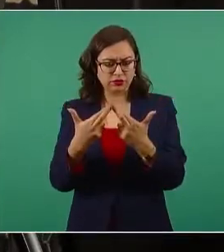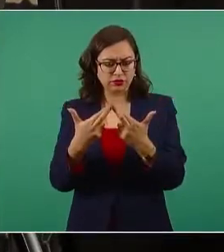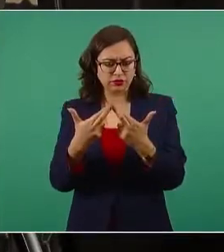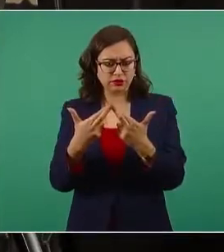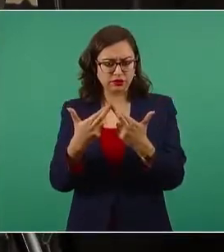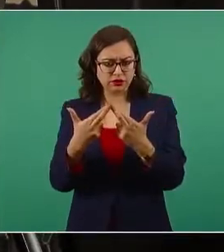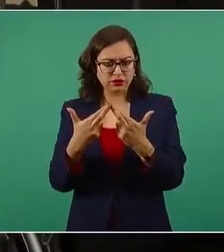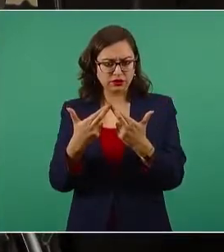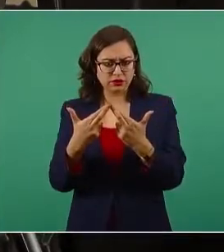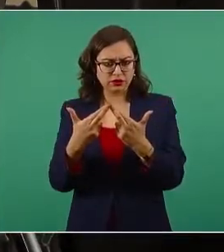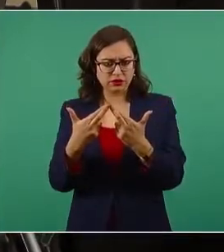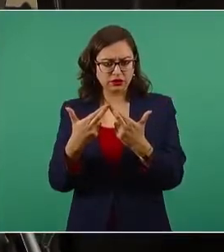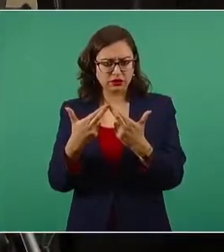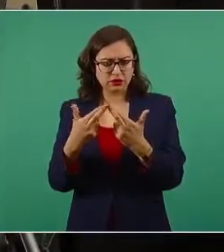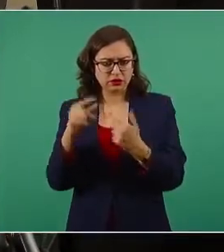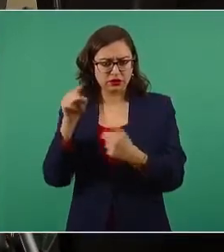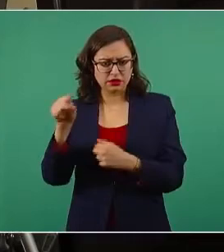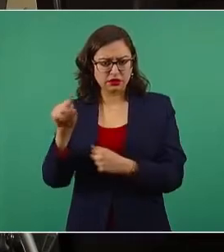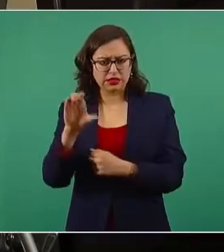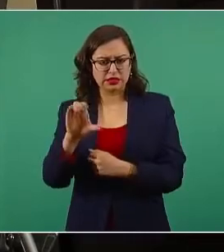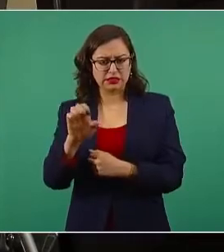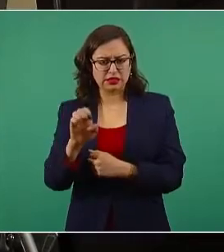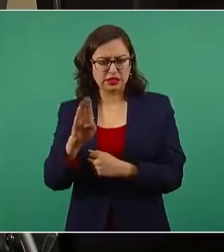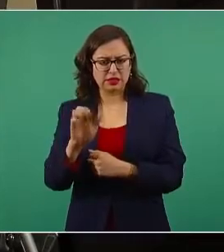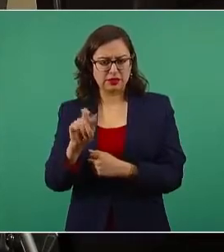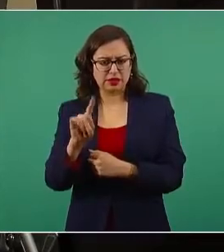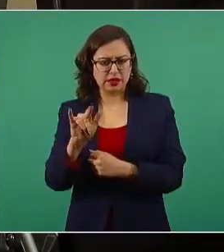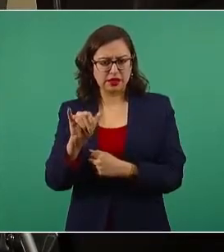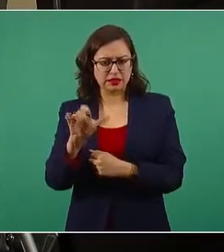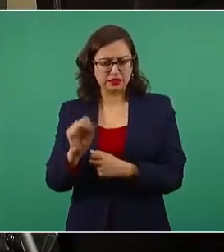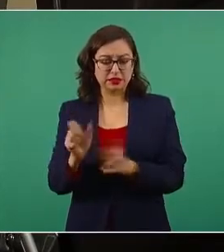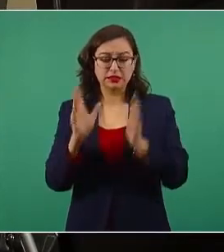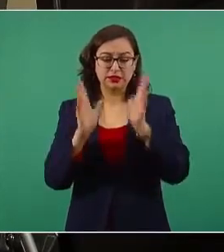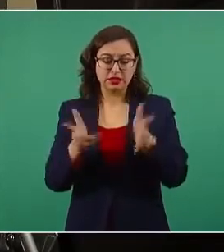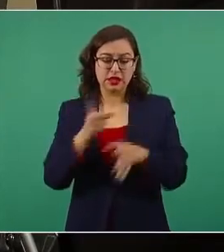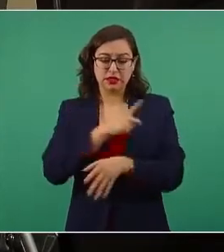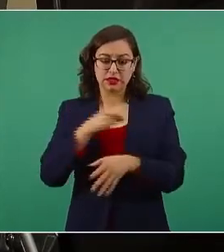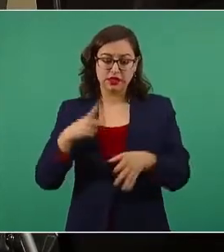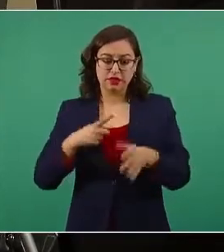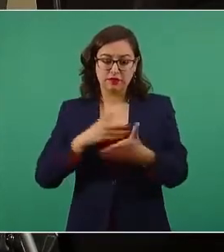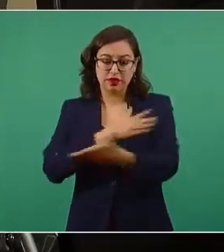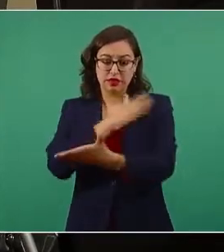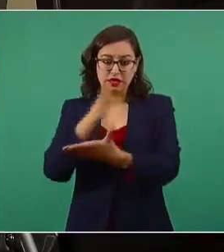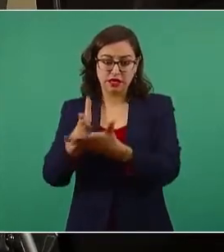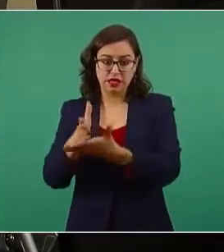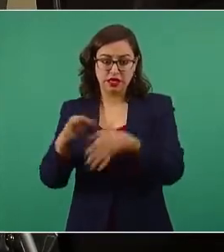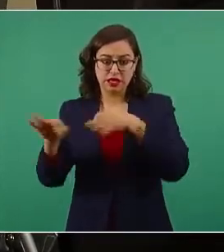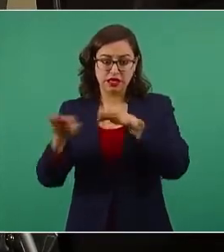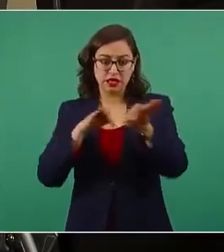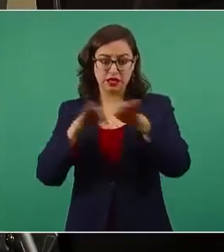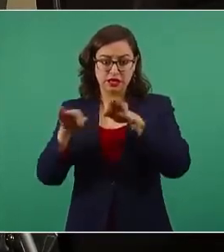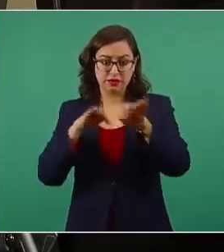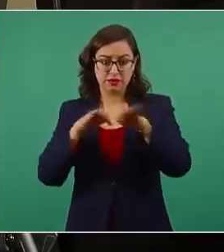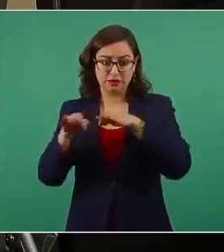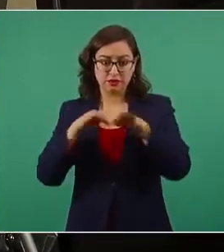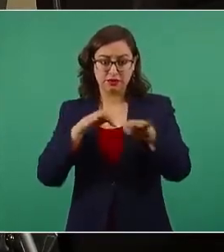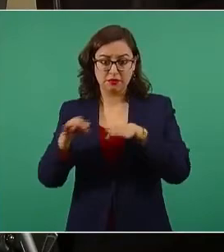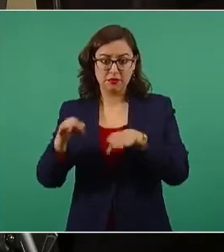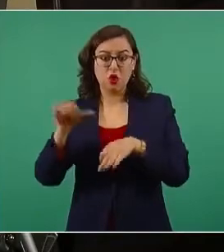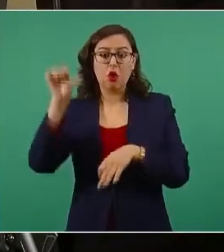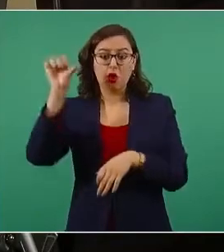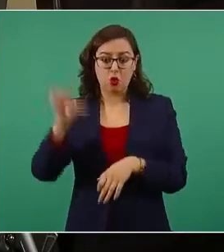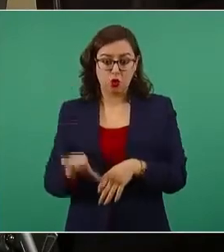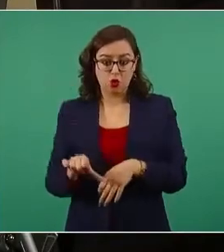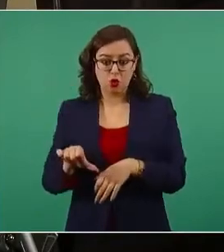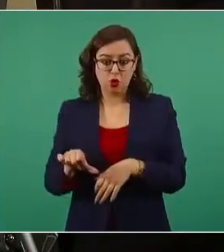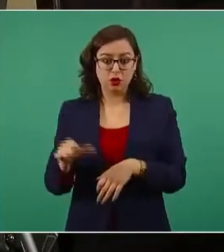administrativos de los CEBETIS ya están requeridos en sus unidades de trabajo para presentarse a laboral a partir del día de hoy.